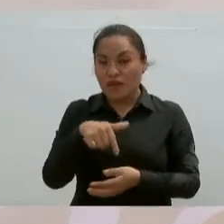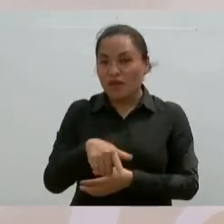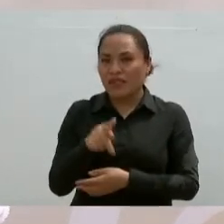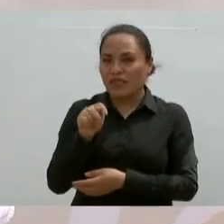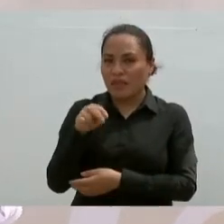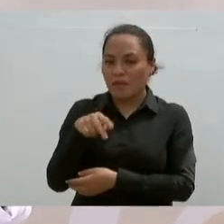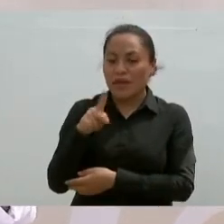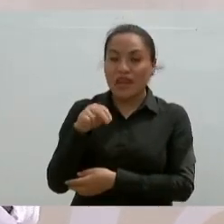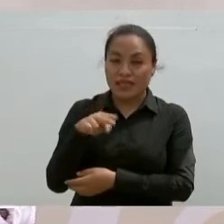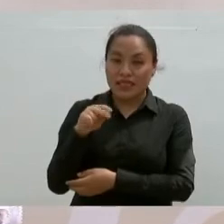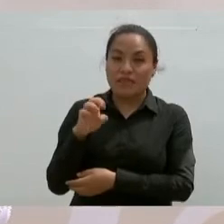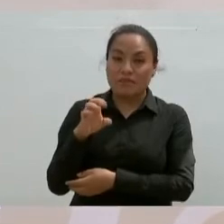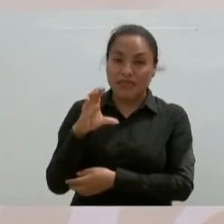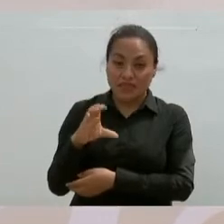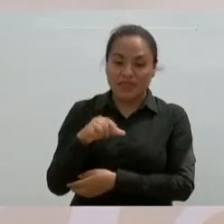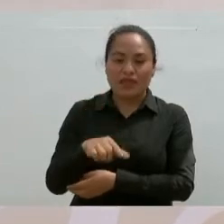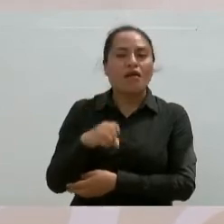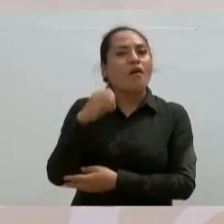en Oaxaca